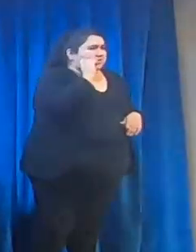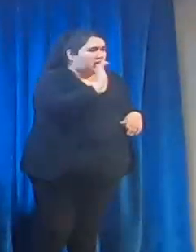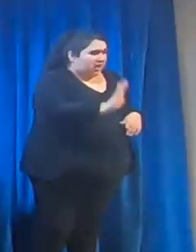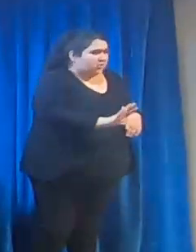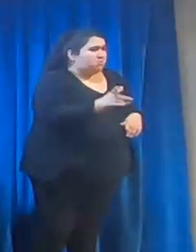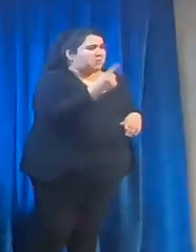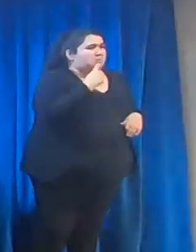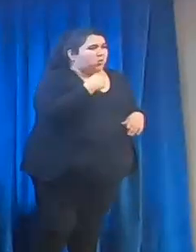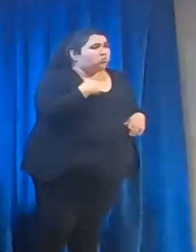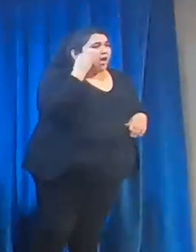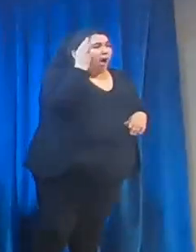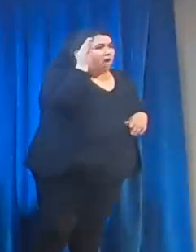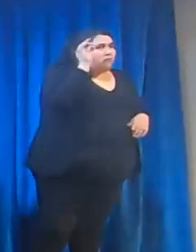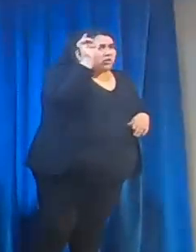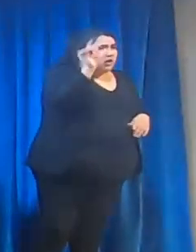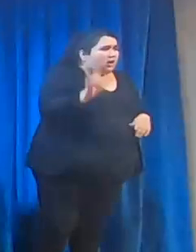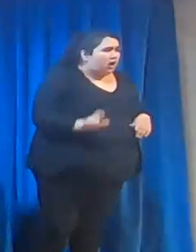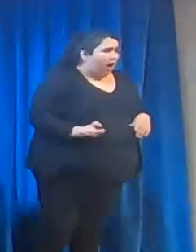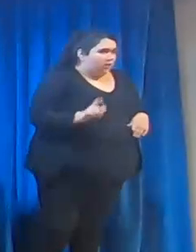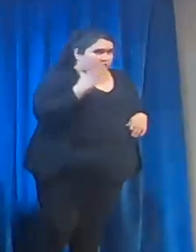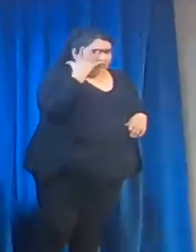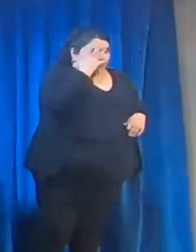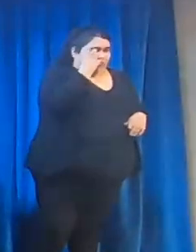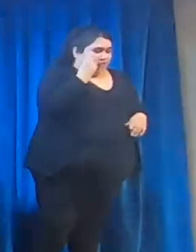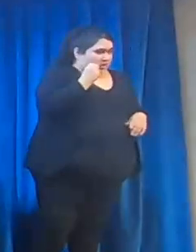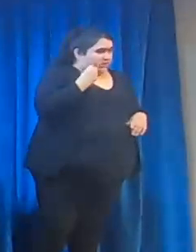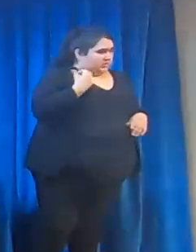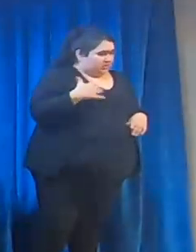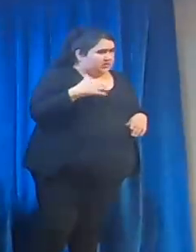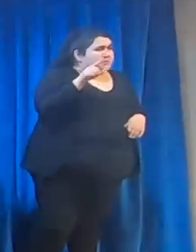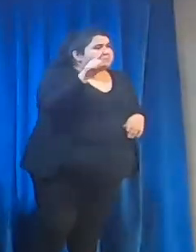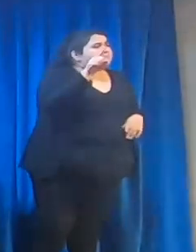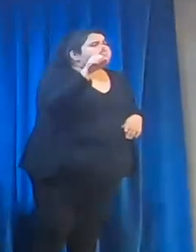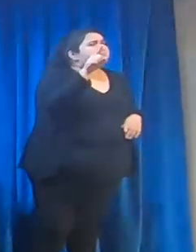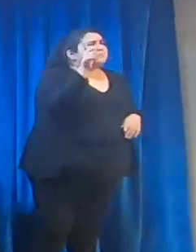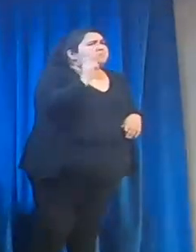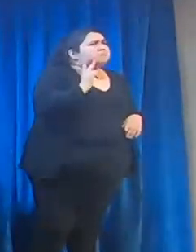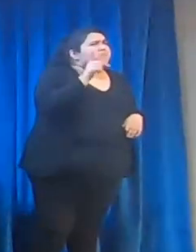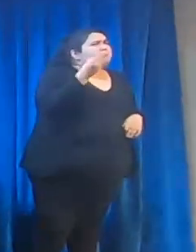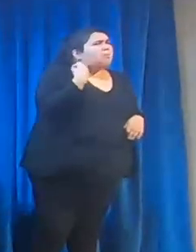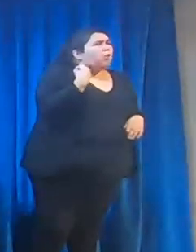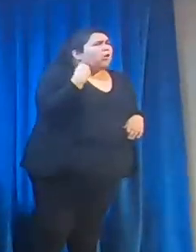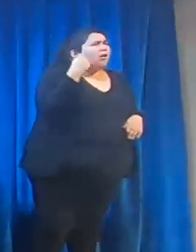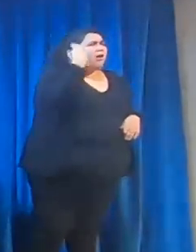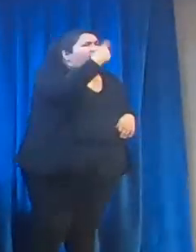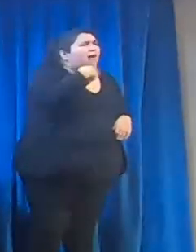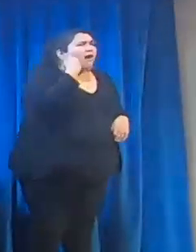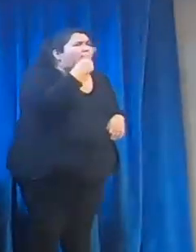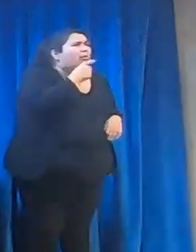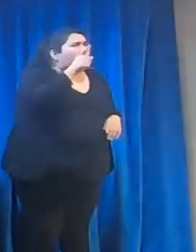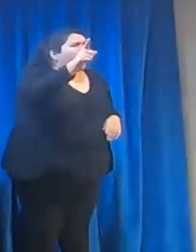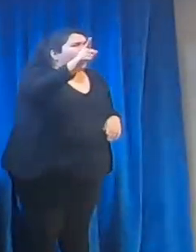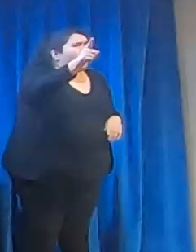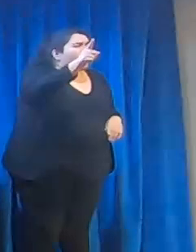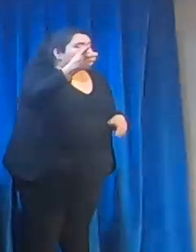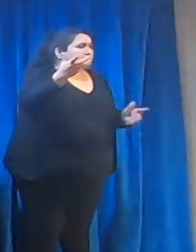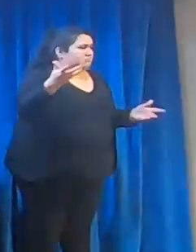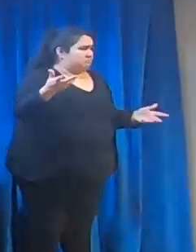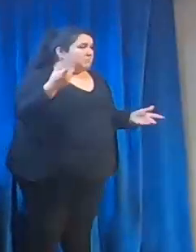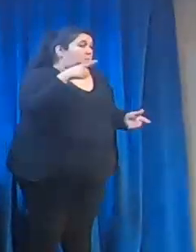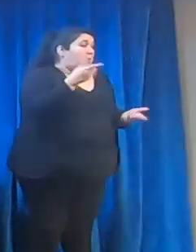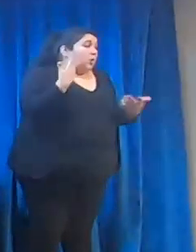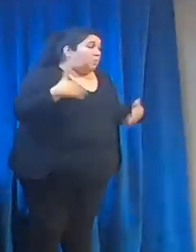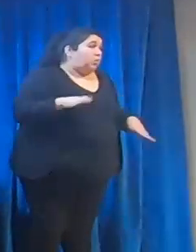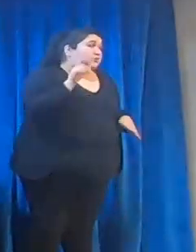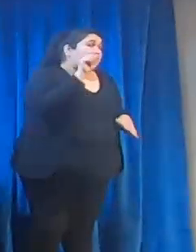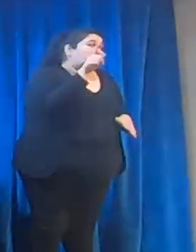un africano bien profundo enfrente y me dice, mamá, ¿por qué ese señor es marrón? Y yo le dije, ¿y por qué debe ser que